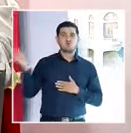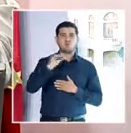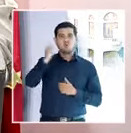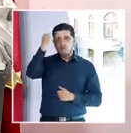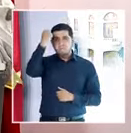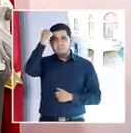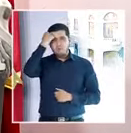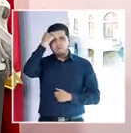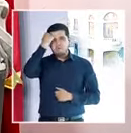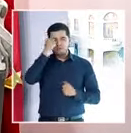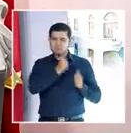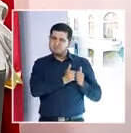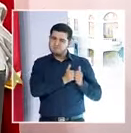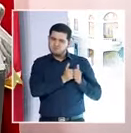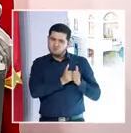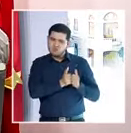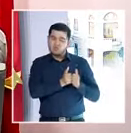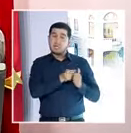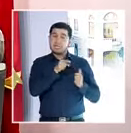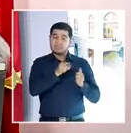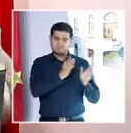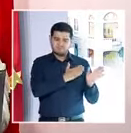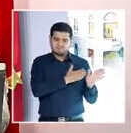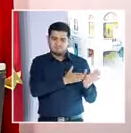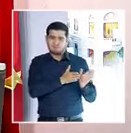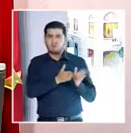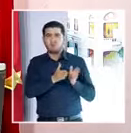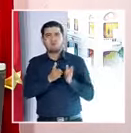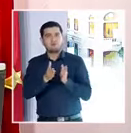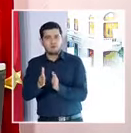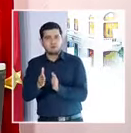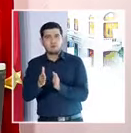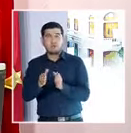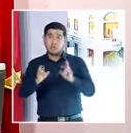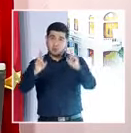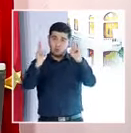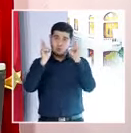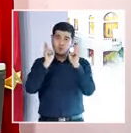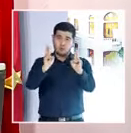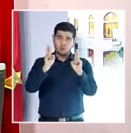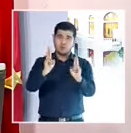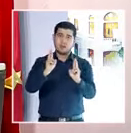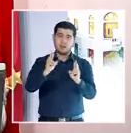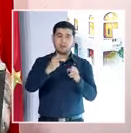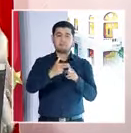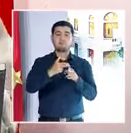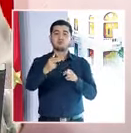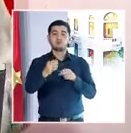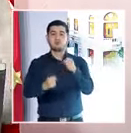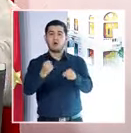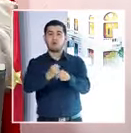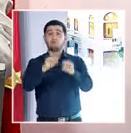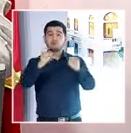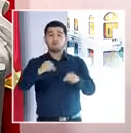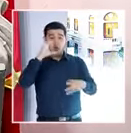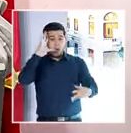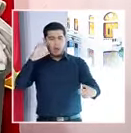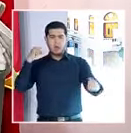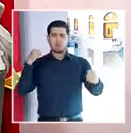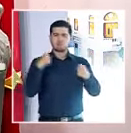quienes han acompañado este proceso que permitirá el próximo año suscribir el Gran Pacto por